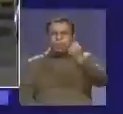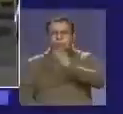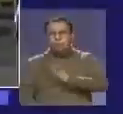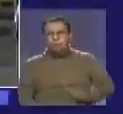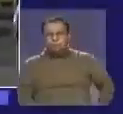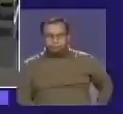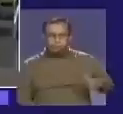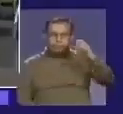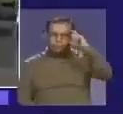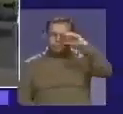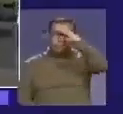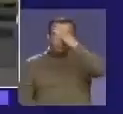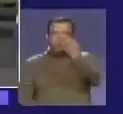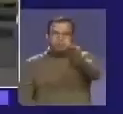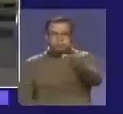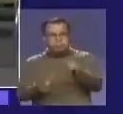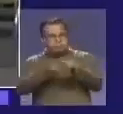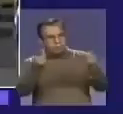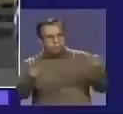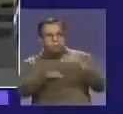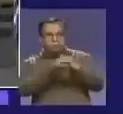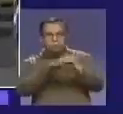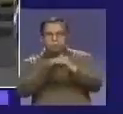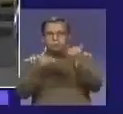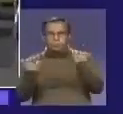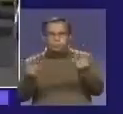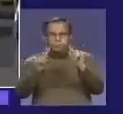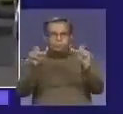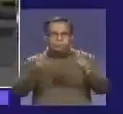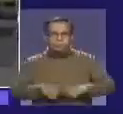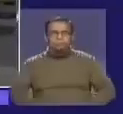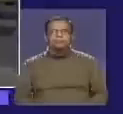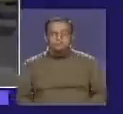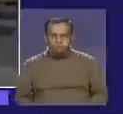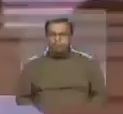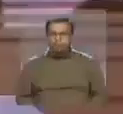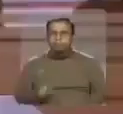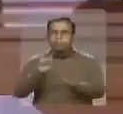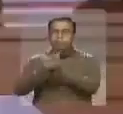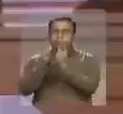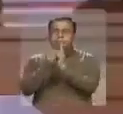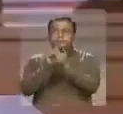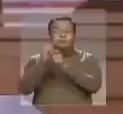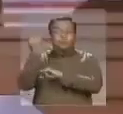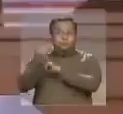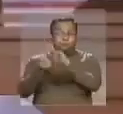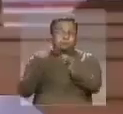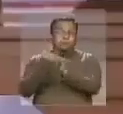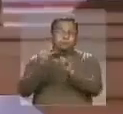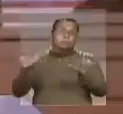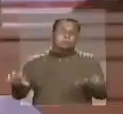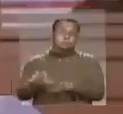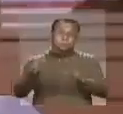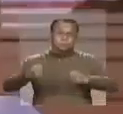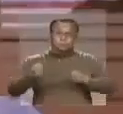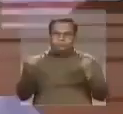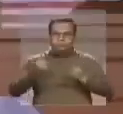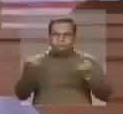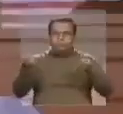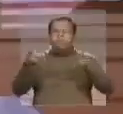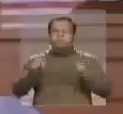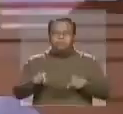presidente Gustavo Petro. Continúe usted con nuestras invitadas en estudio. Y ese encuentro con invitadas internacionales tiene actividades en Bogotá, pero también